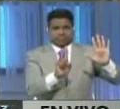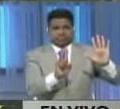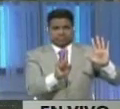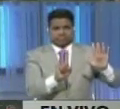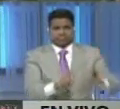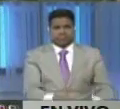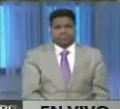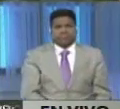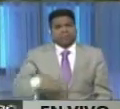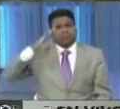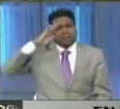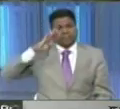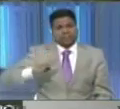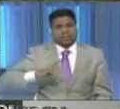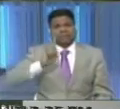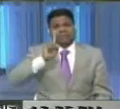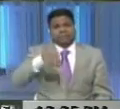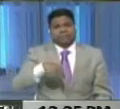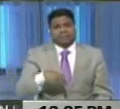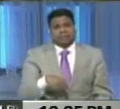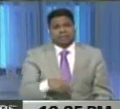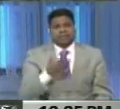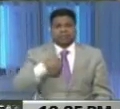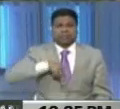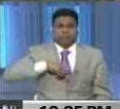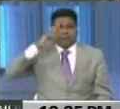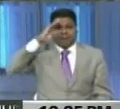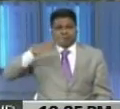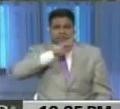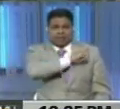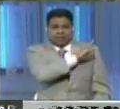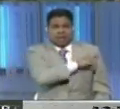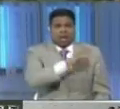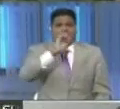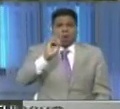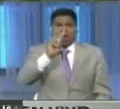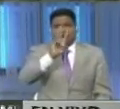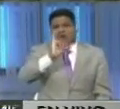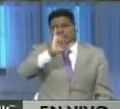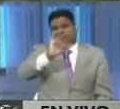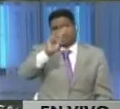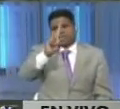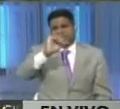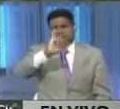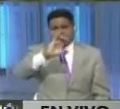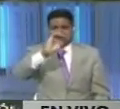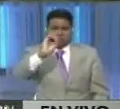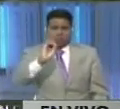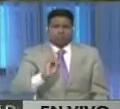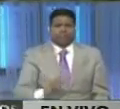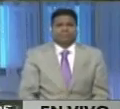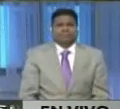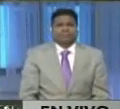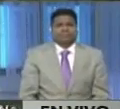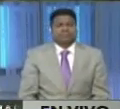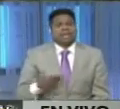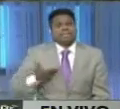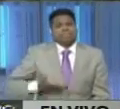caribes del ejército nacional bolivariano nuestro general de brigada Ovidio delgado que no encontramos para informar al país una importante